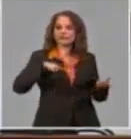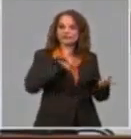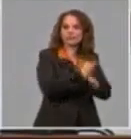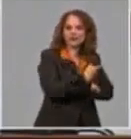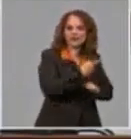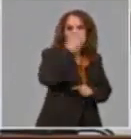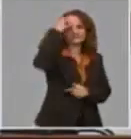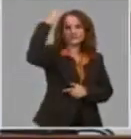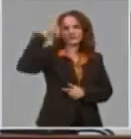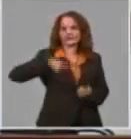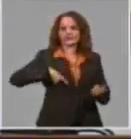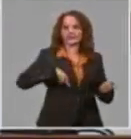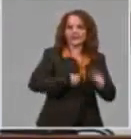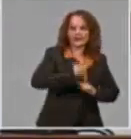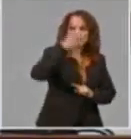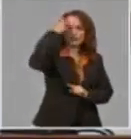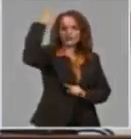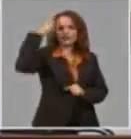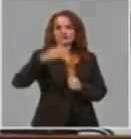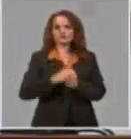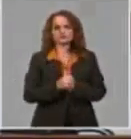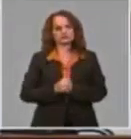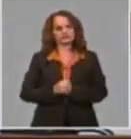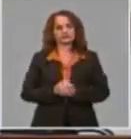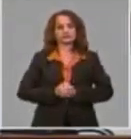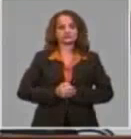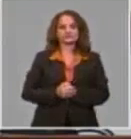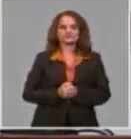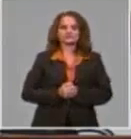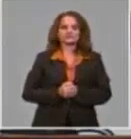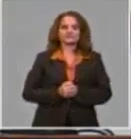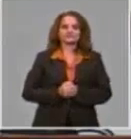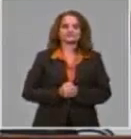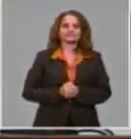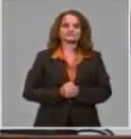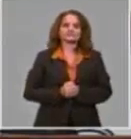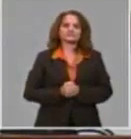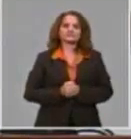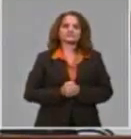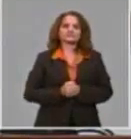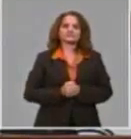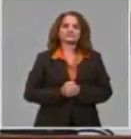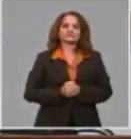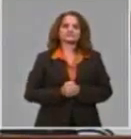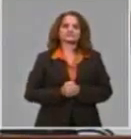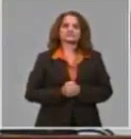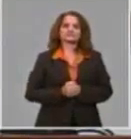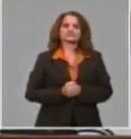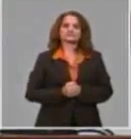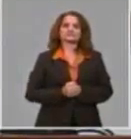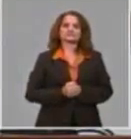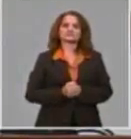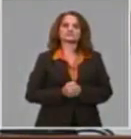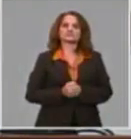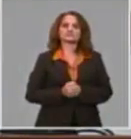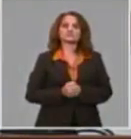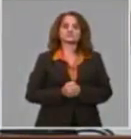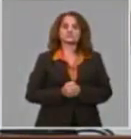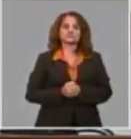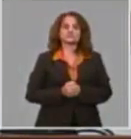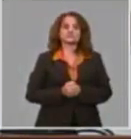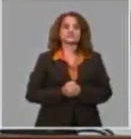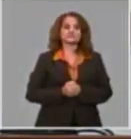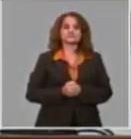mismo con relación a la estrategia económica y social. Y lo peor, en